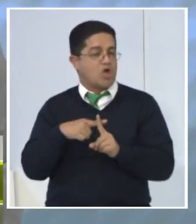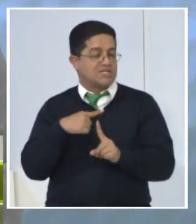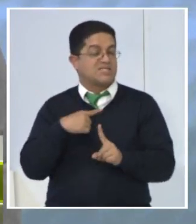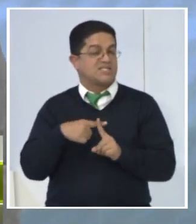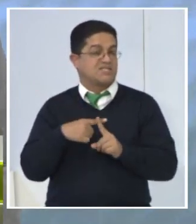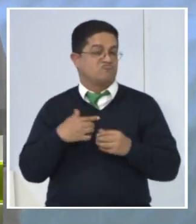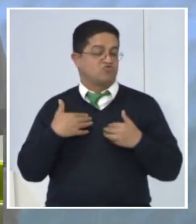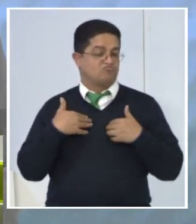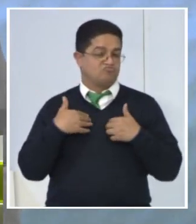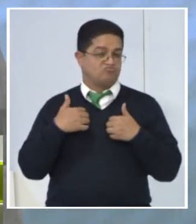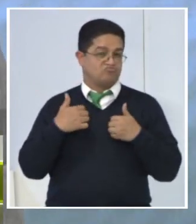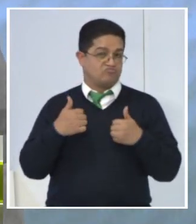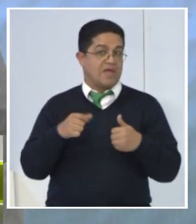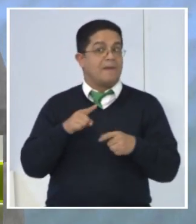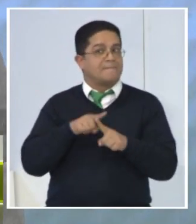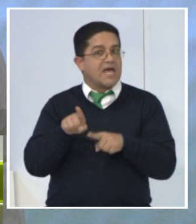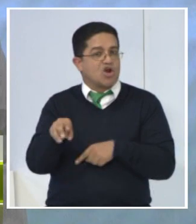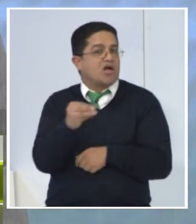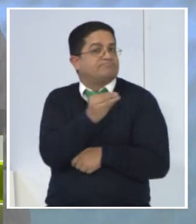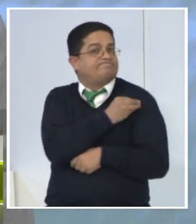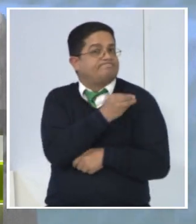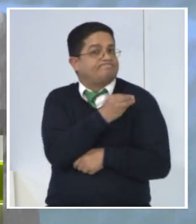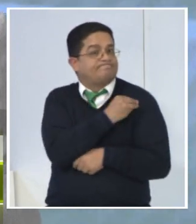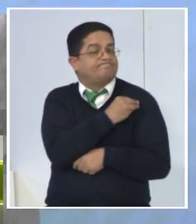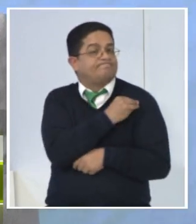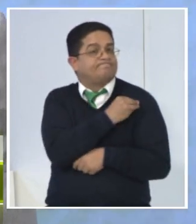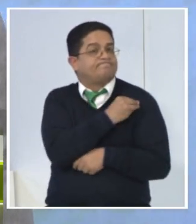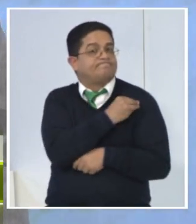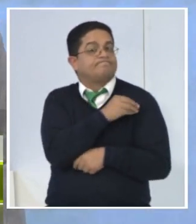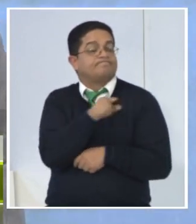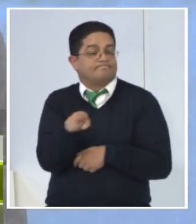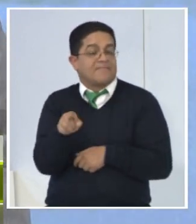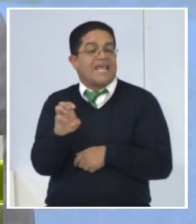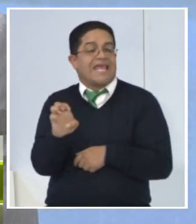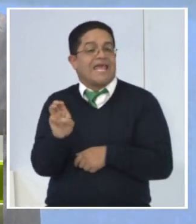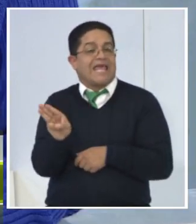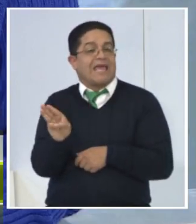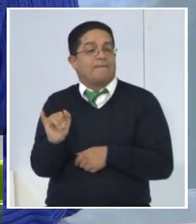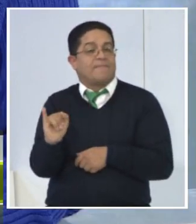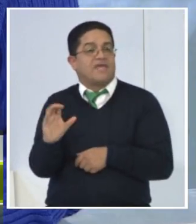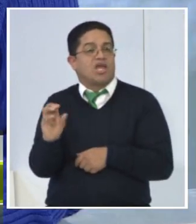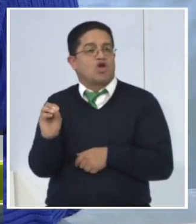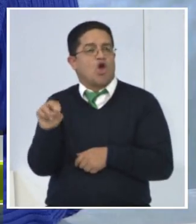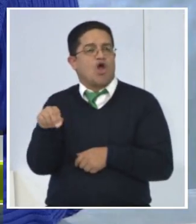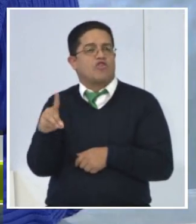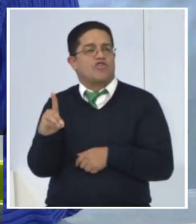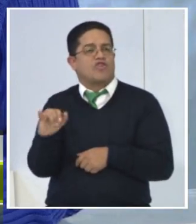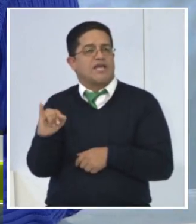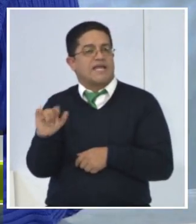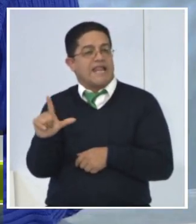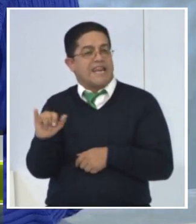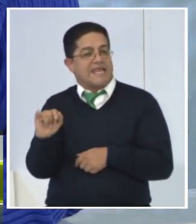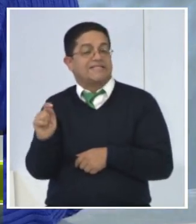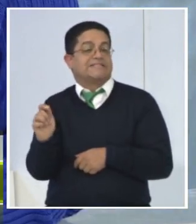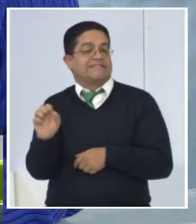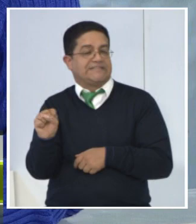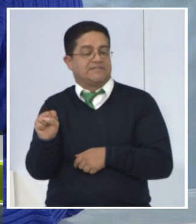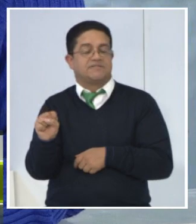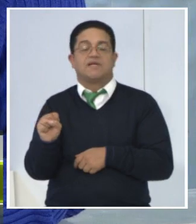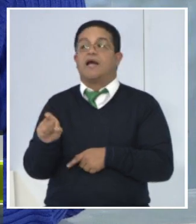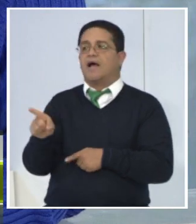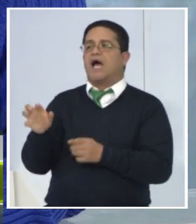y pues quedará es como un precedente o un antecedente de epicondilitis. Un tratamiento que va a estar direccionado a la